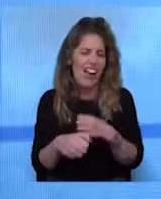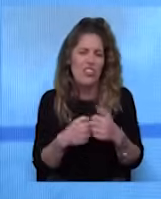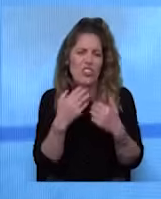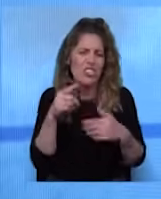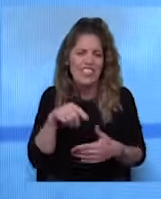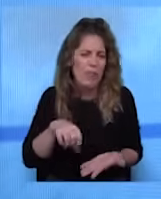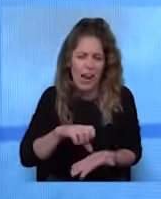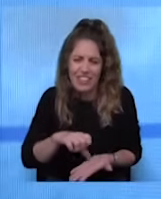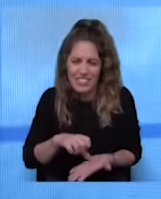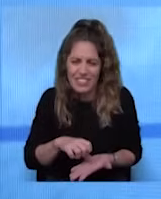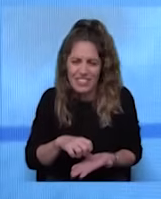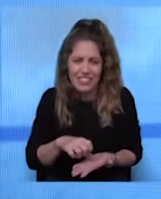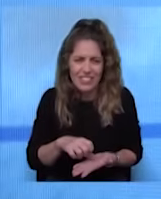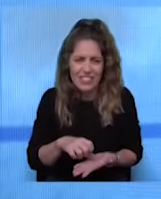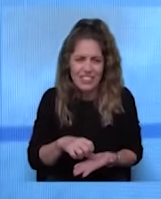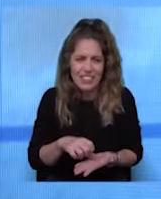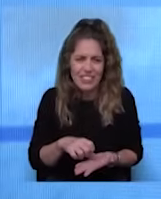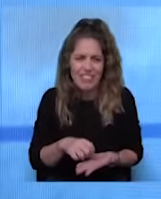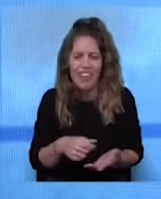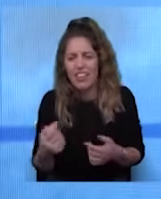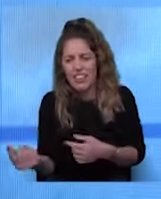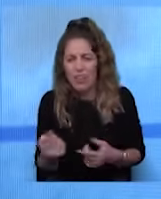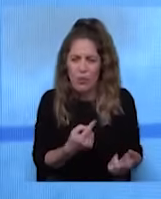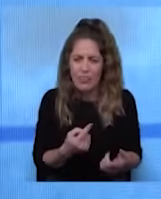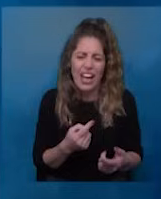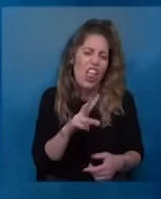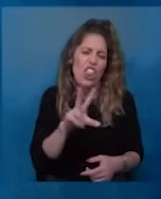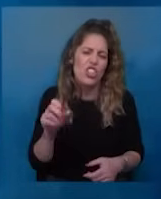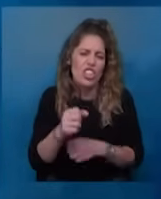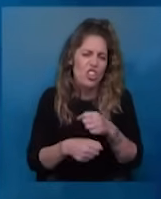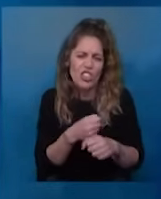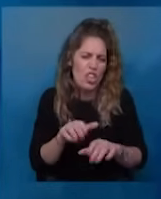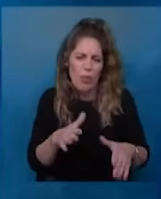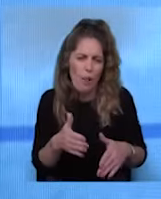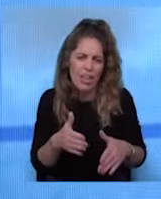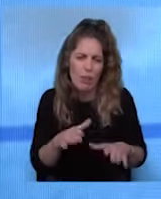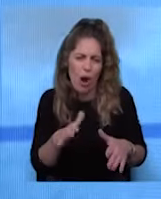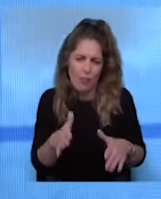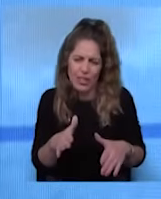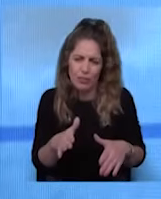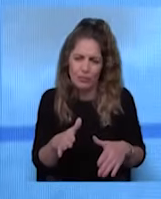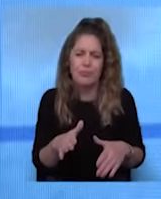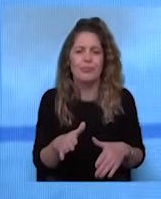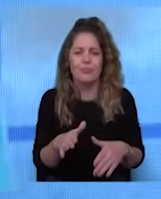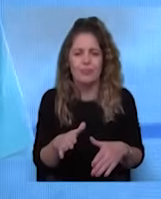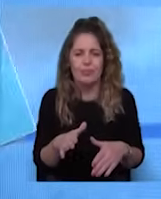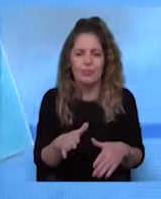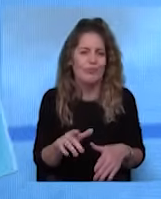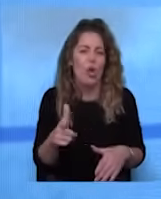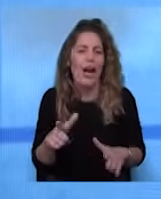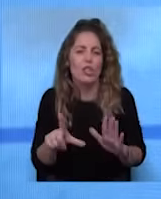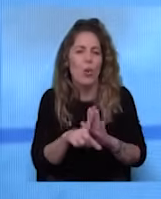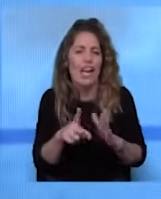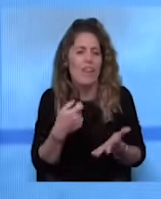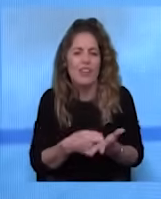este país ya porque con con la cida y vuelta ponerle 200 años 190 menos más o menos no hay una ley